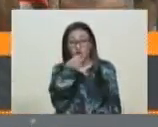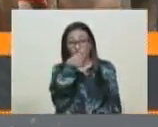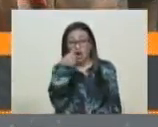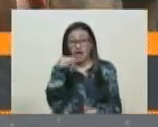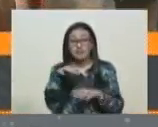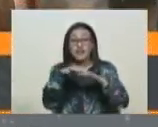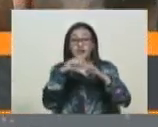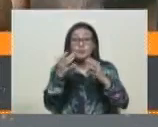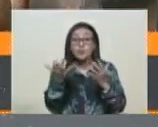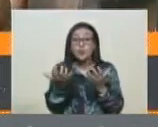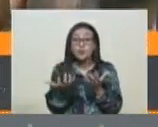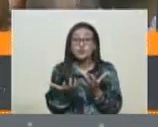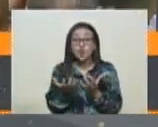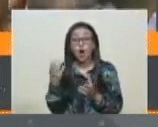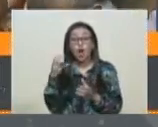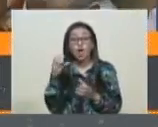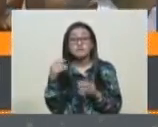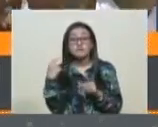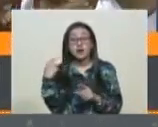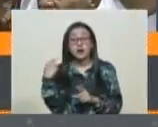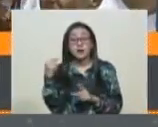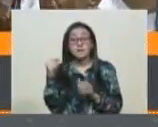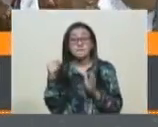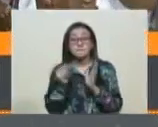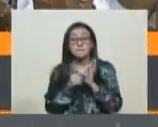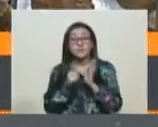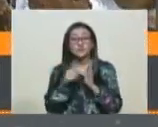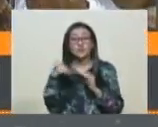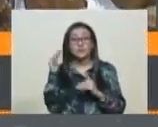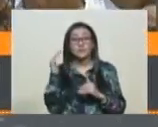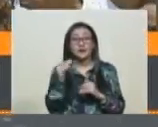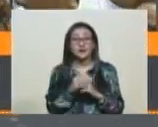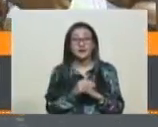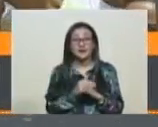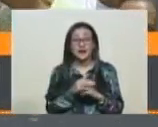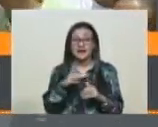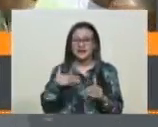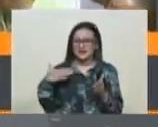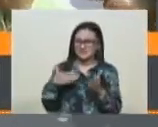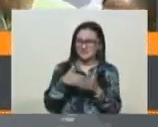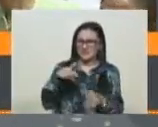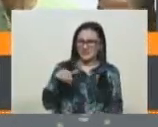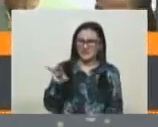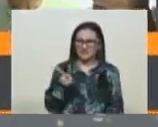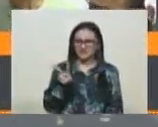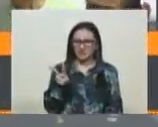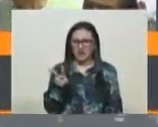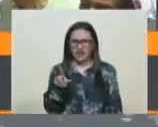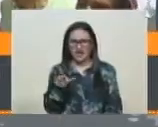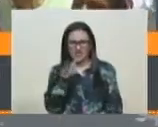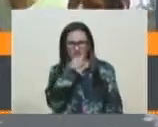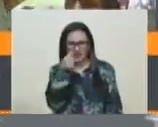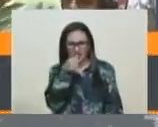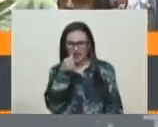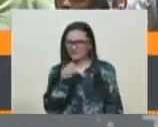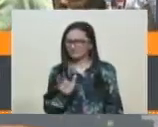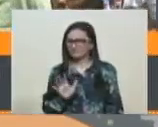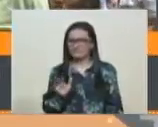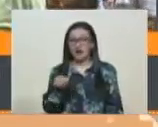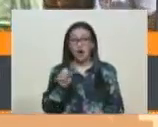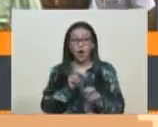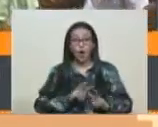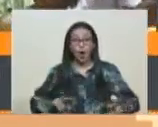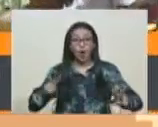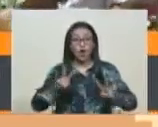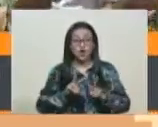planeta, y pretenden acusar a Venezuela de narcotraficante. Hoy lo que vimos en las Naciones Unidas fue realmente el